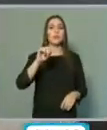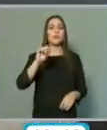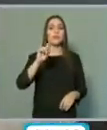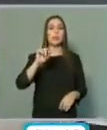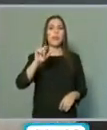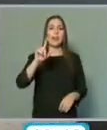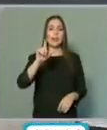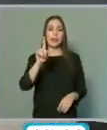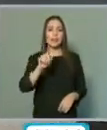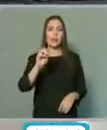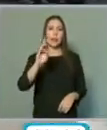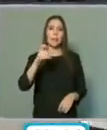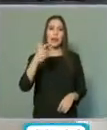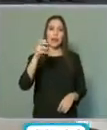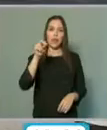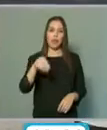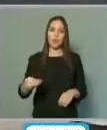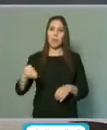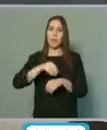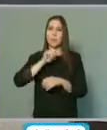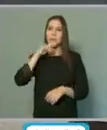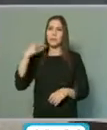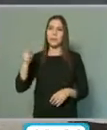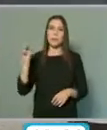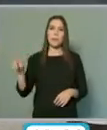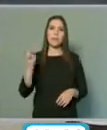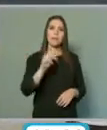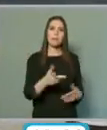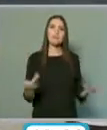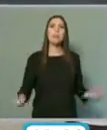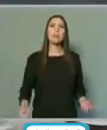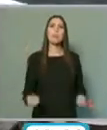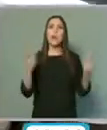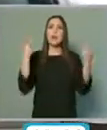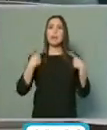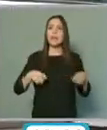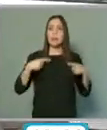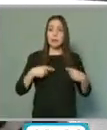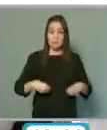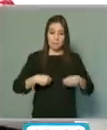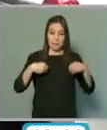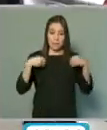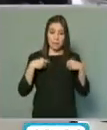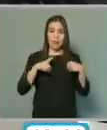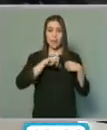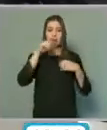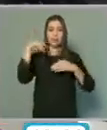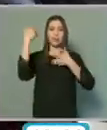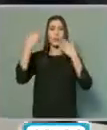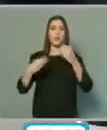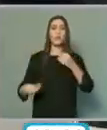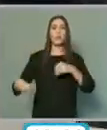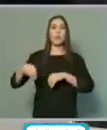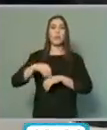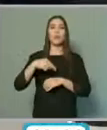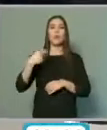humanos viven y tienen su casa en la calle que lleva su nombre? Pues Luis González Obregón, que vivía